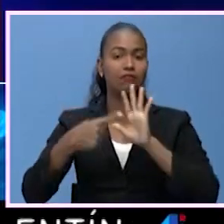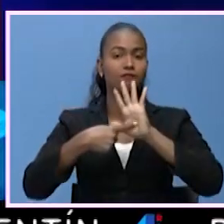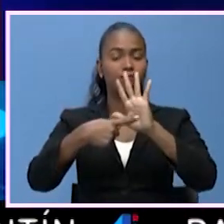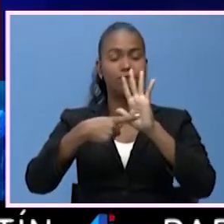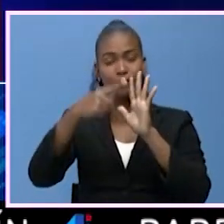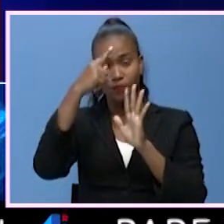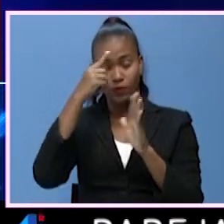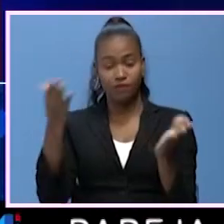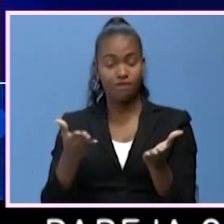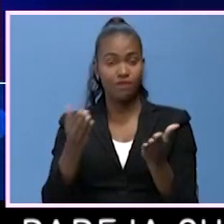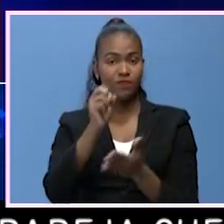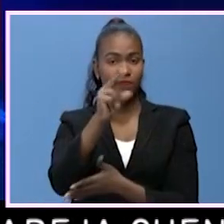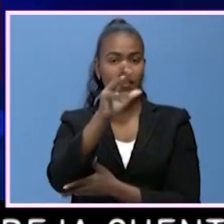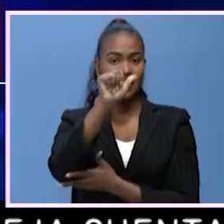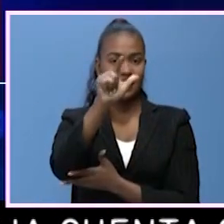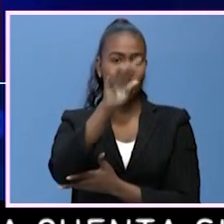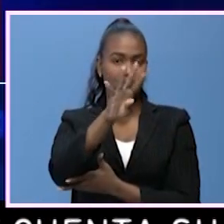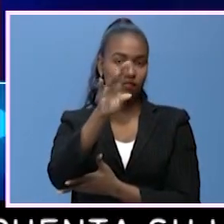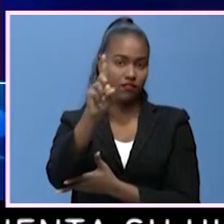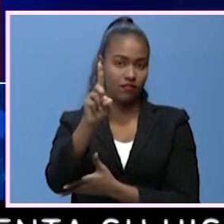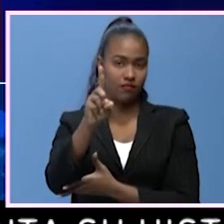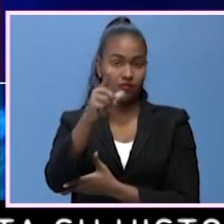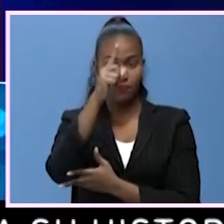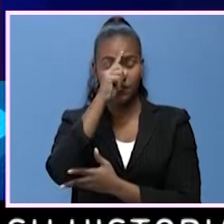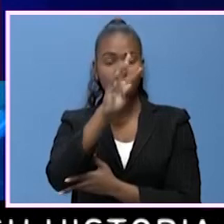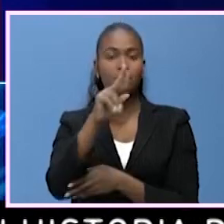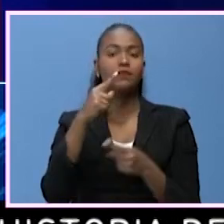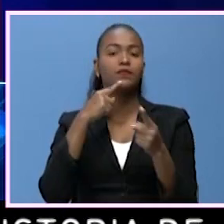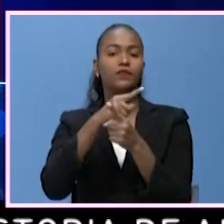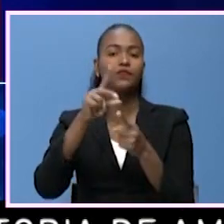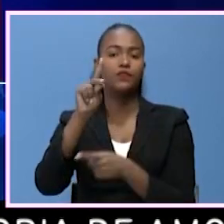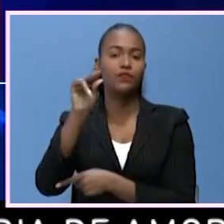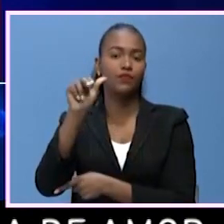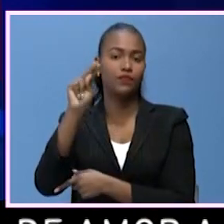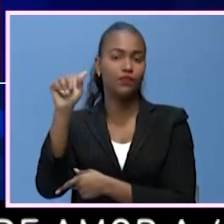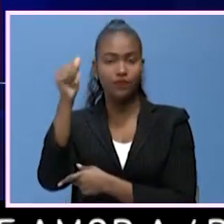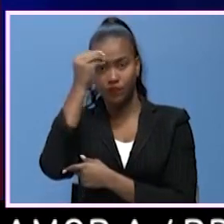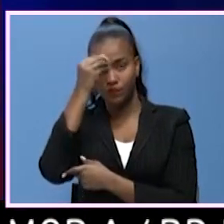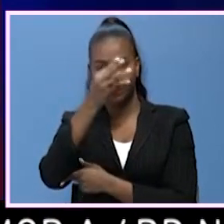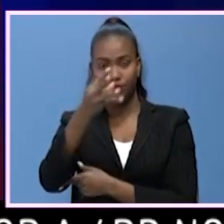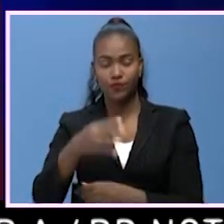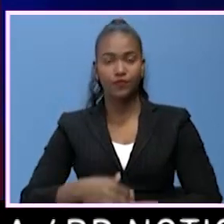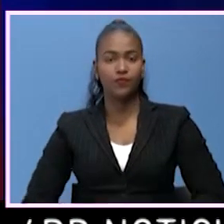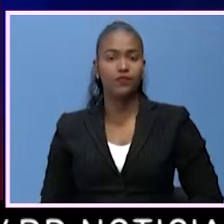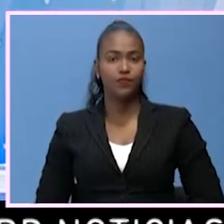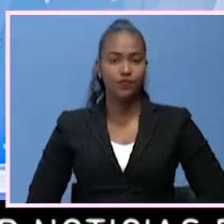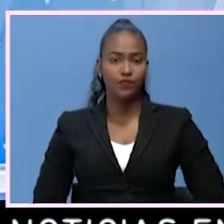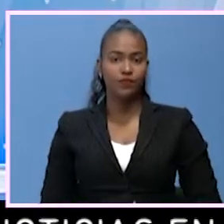transmite por este canal 4RD. Para 4RD Noticias, Diana Carreras.